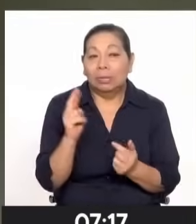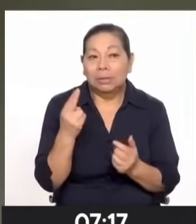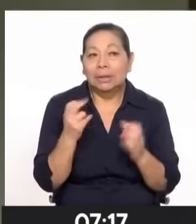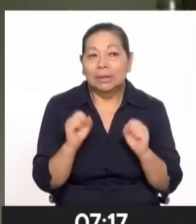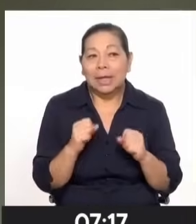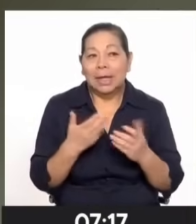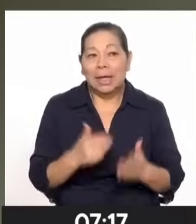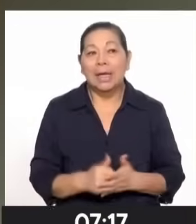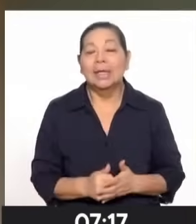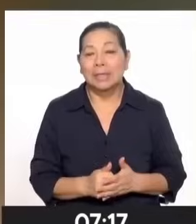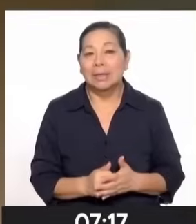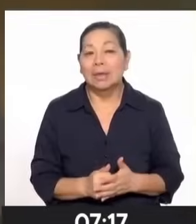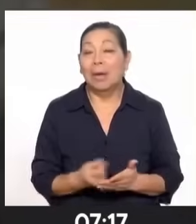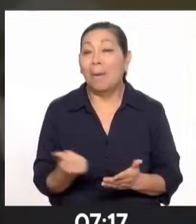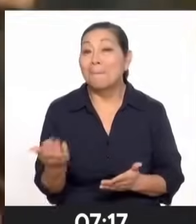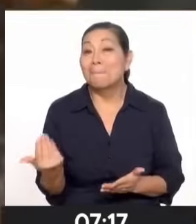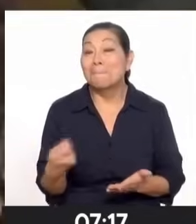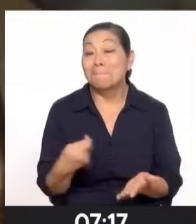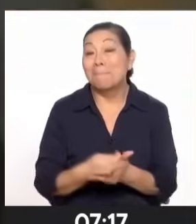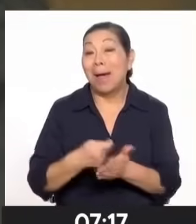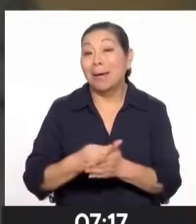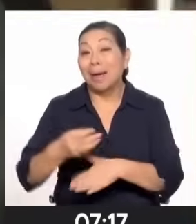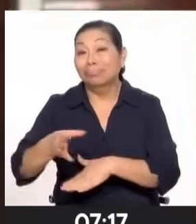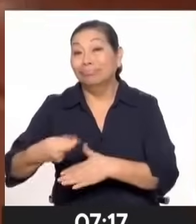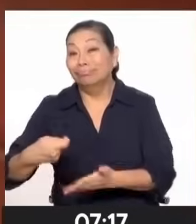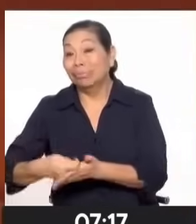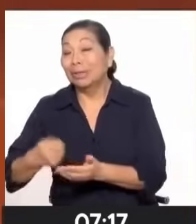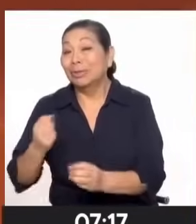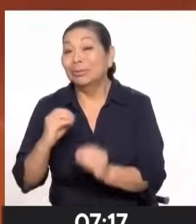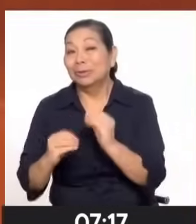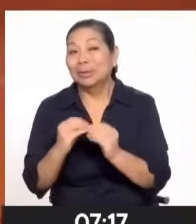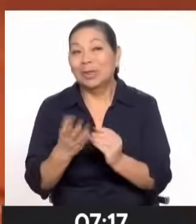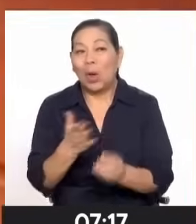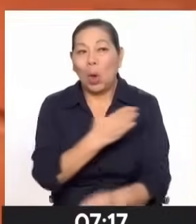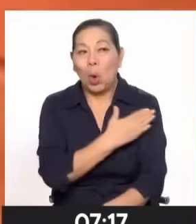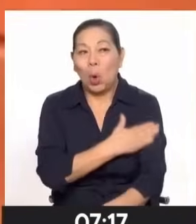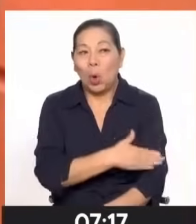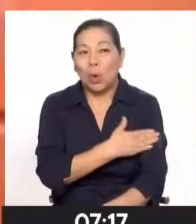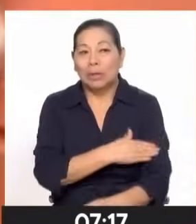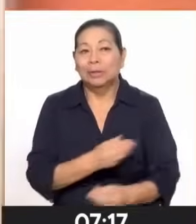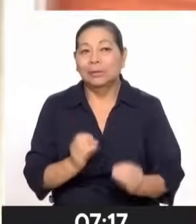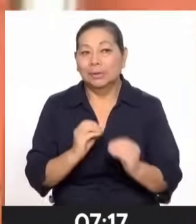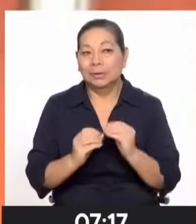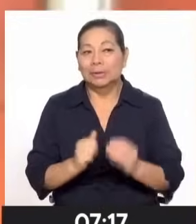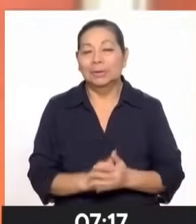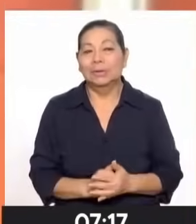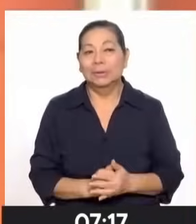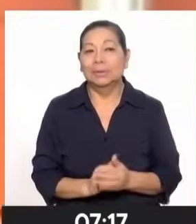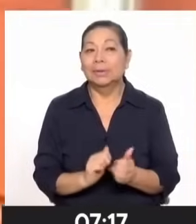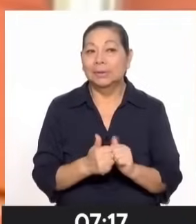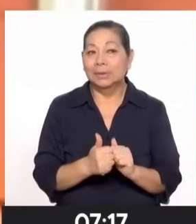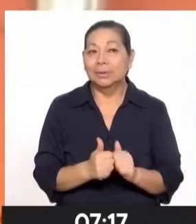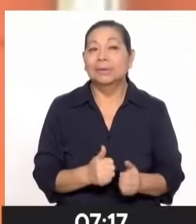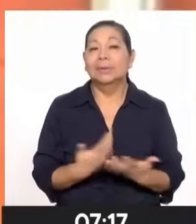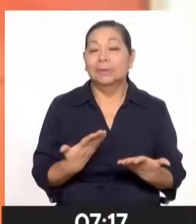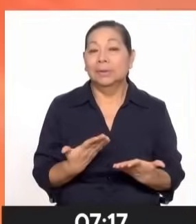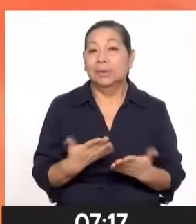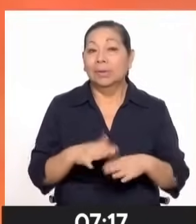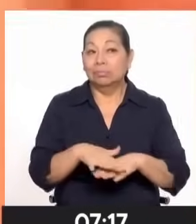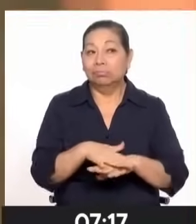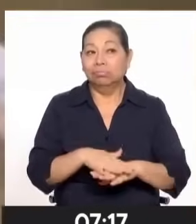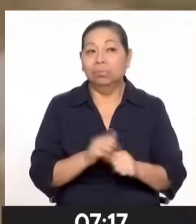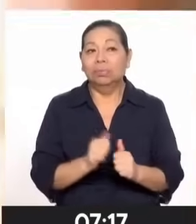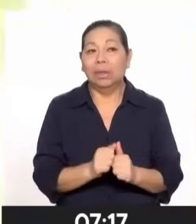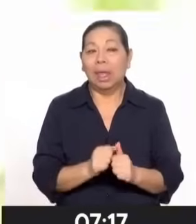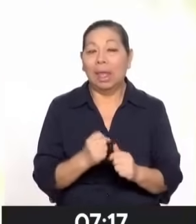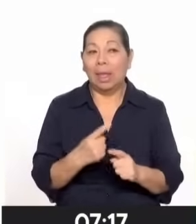que habría cobrado dinero por la ejecución de obras vinculadas a la reconstrucción con cambios durante la gestión